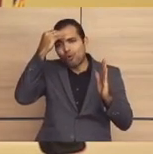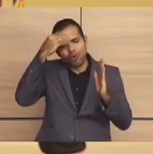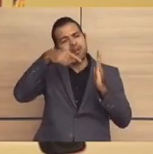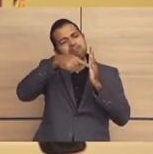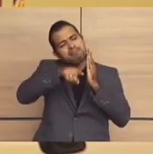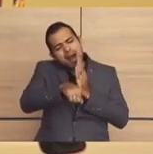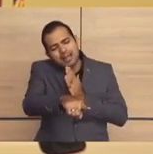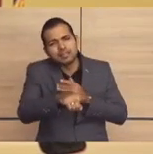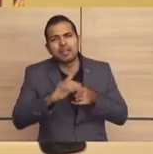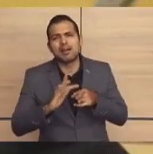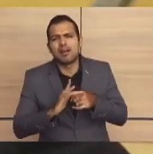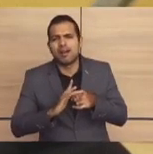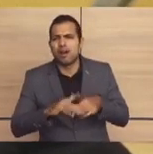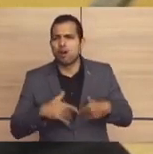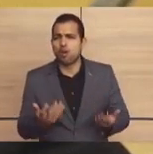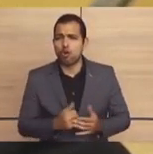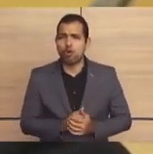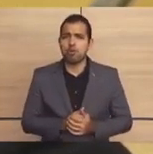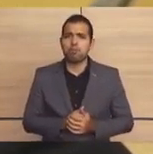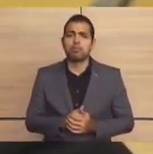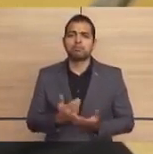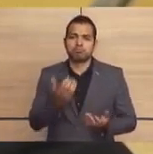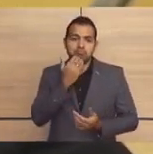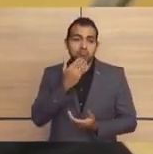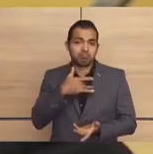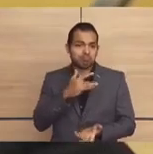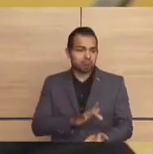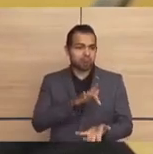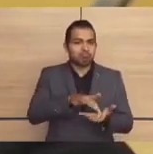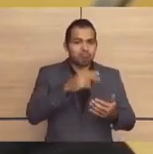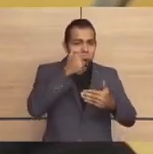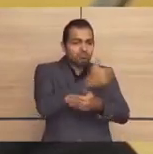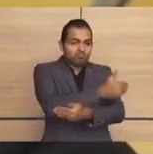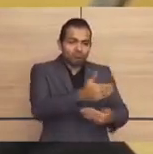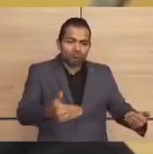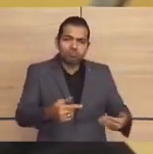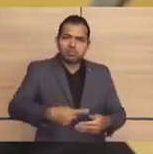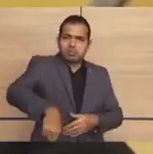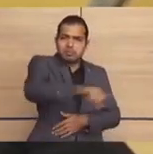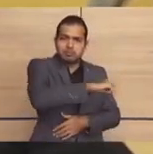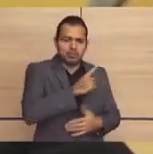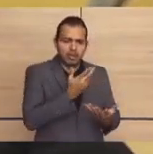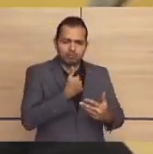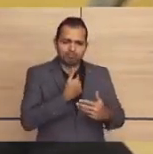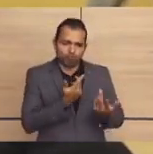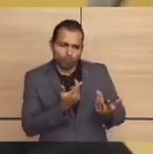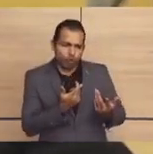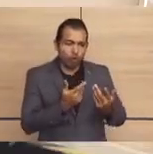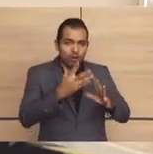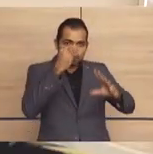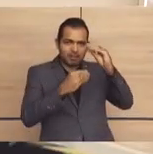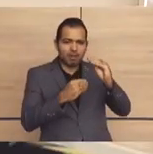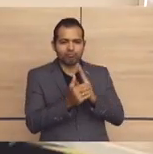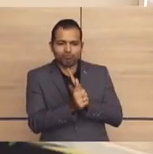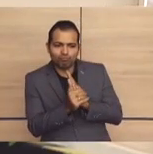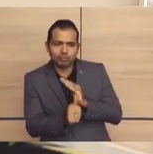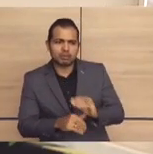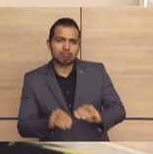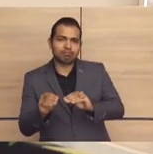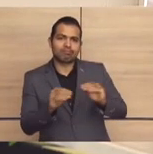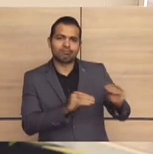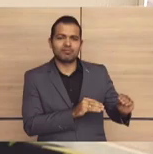jóvenes, de muchos niños, en habilidades socioafectivas, en derechos humanos, que no es menos importante, pero